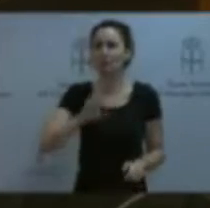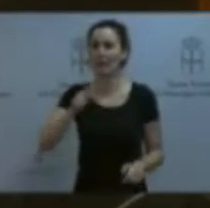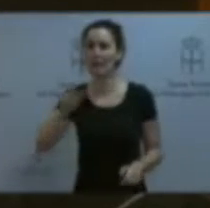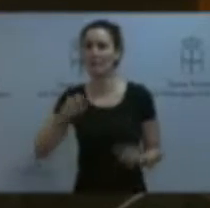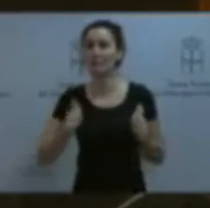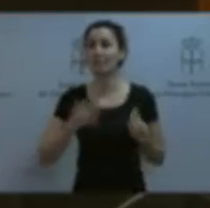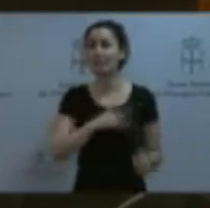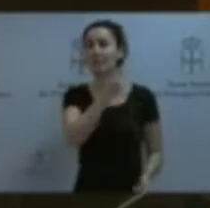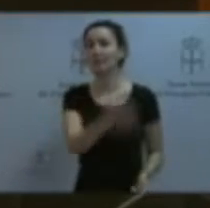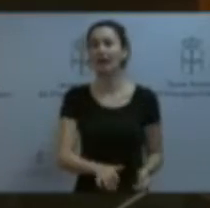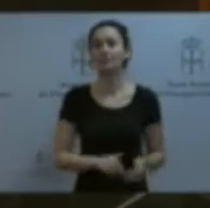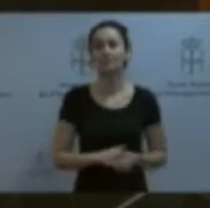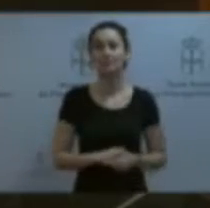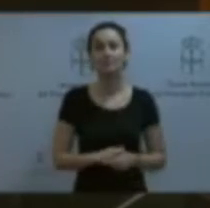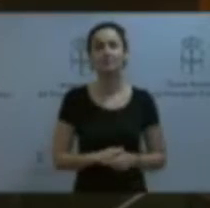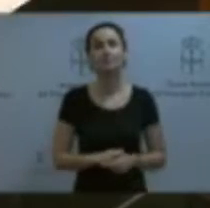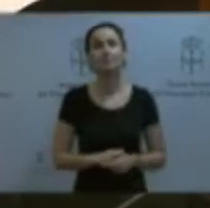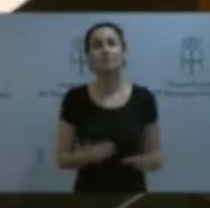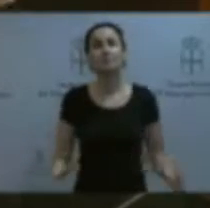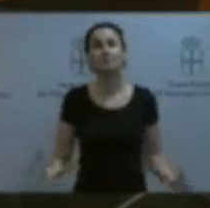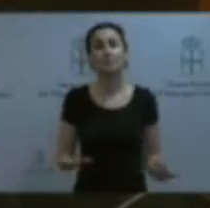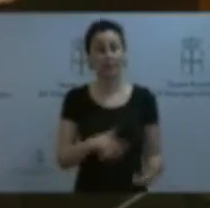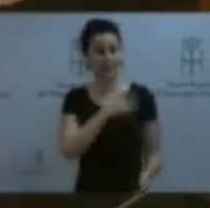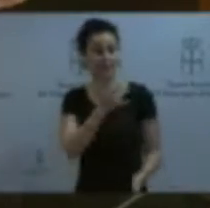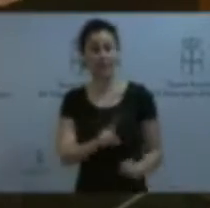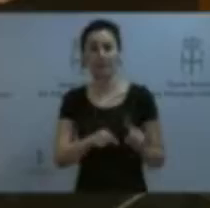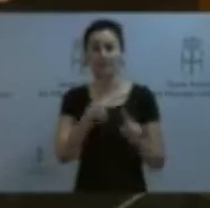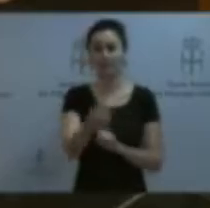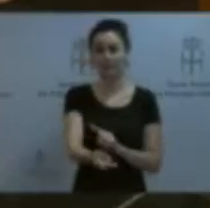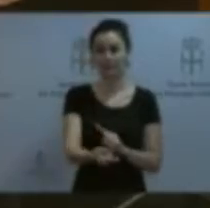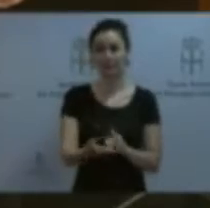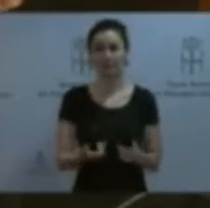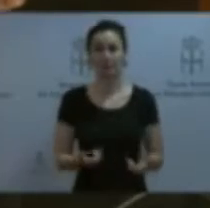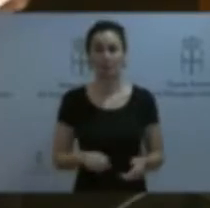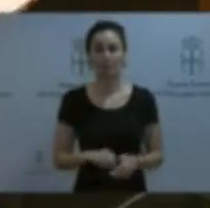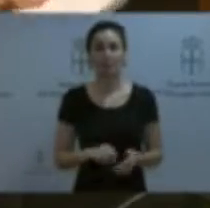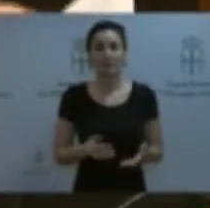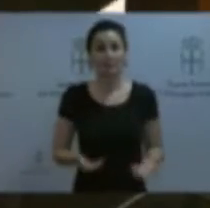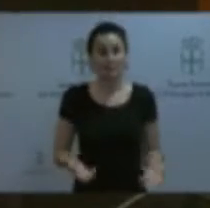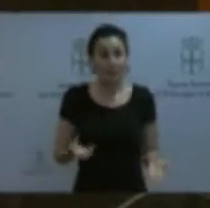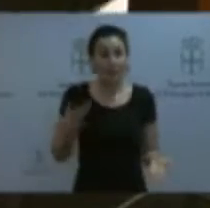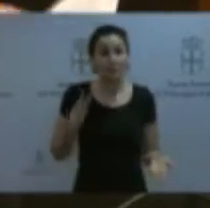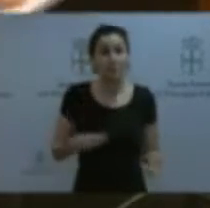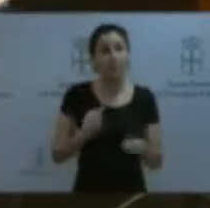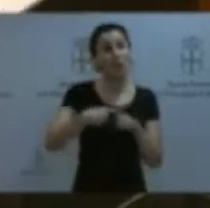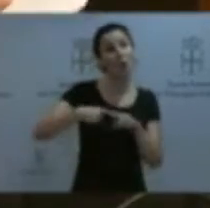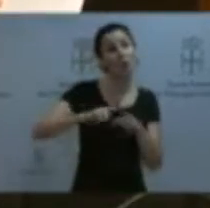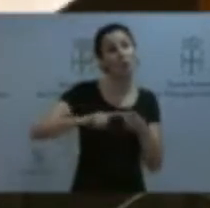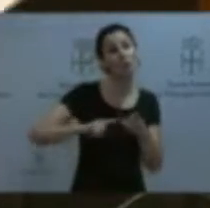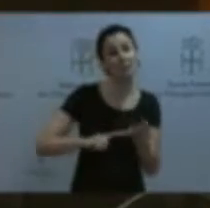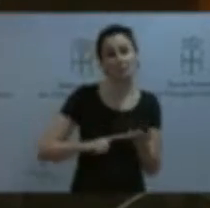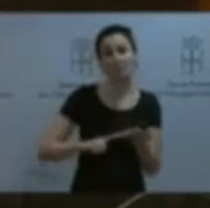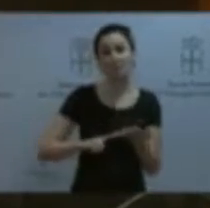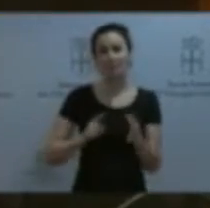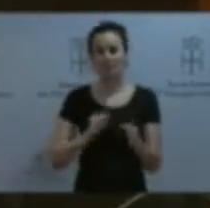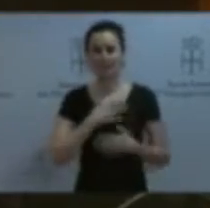perdona ese dinero, se perdonan posteriormente bueno, pues más cosas, ¿no? como las zonas ajardinadas,